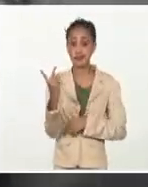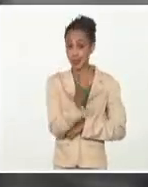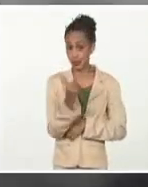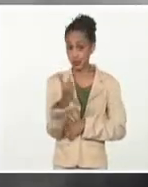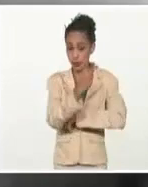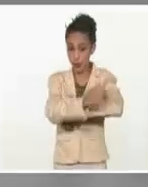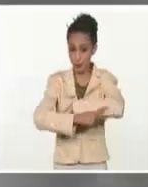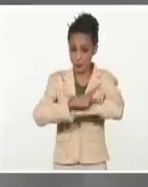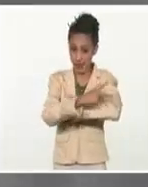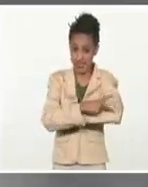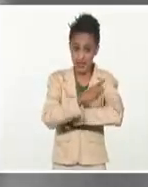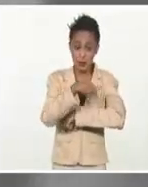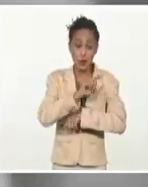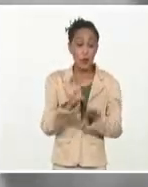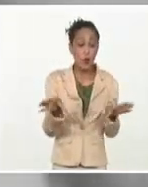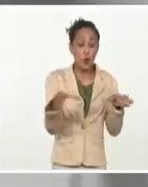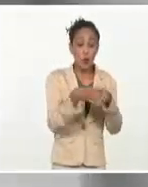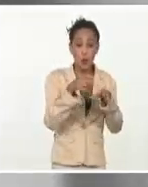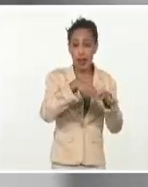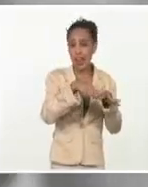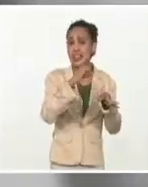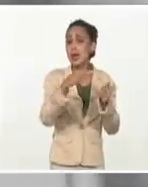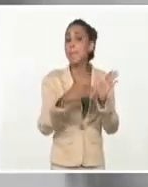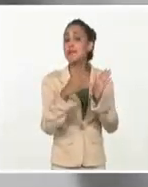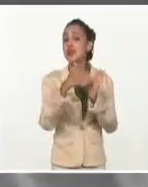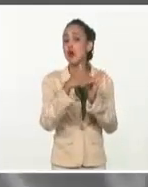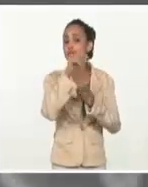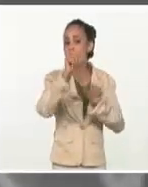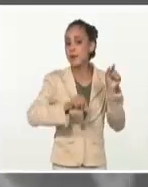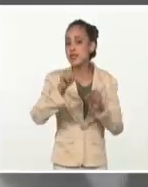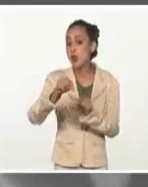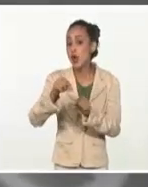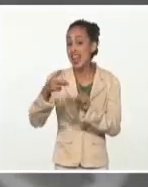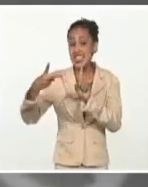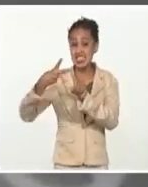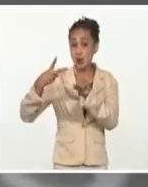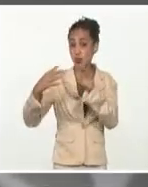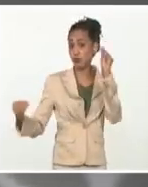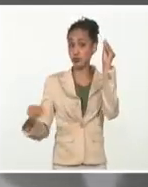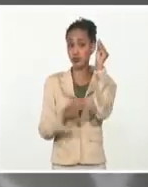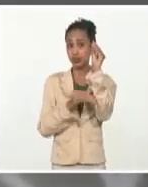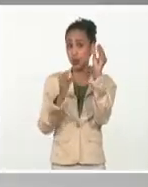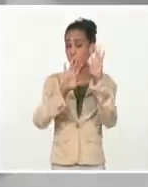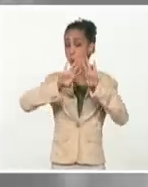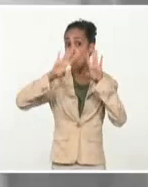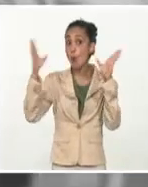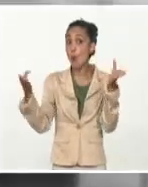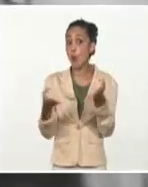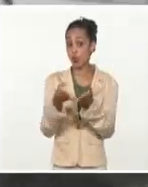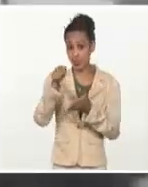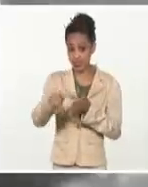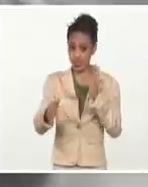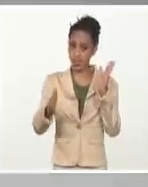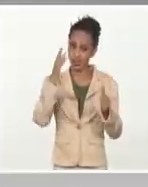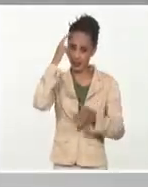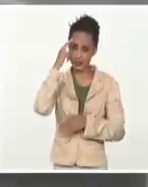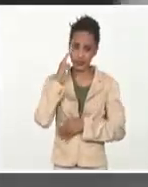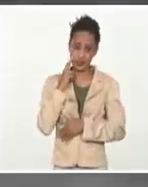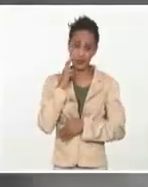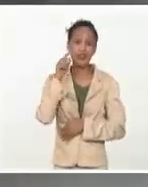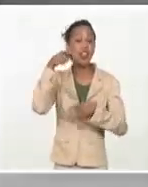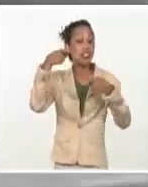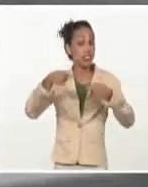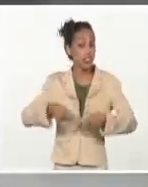de 6 millones de habitantes y la segunda potencia mundial de la época. Días